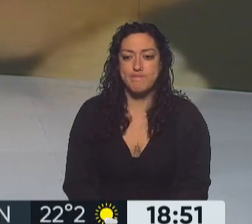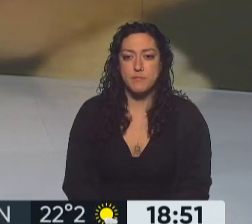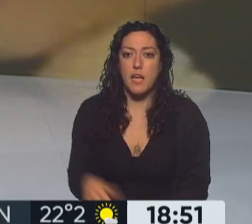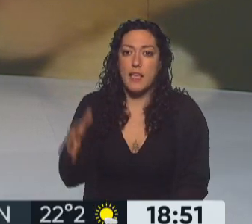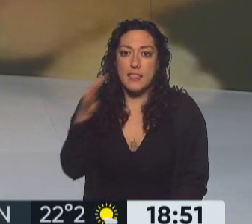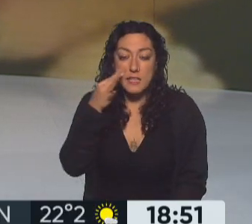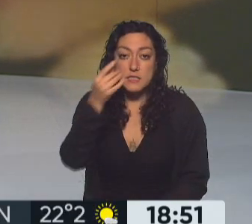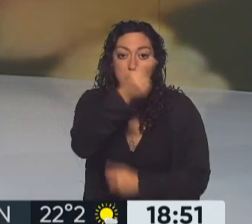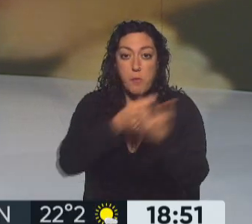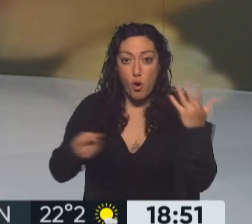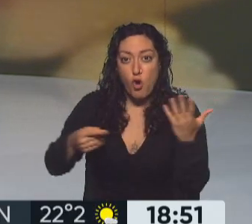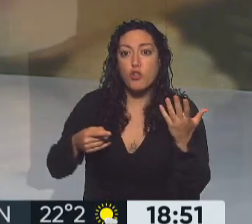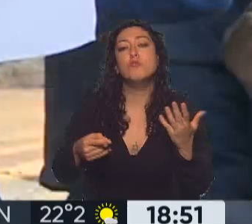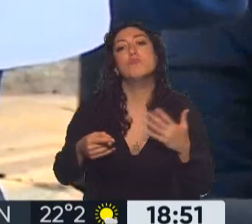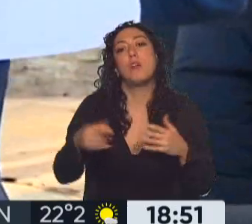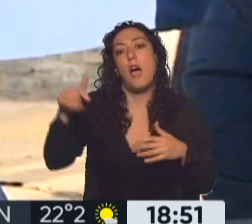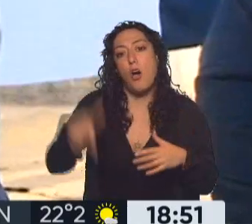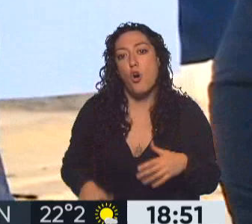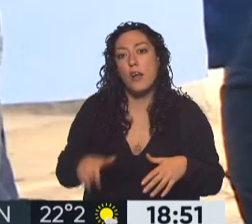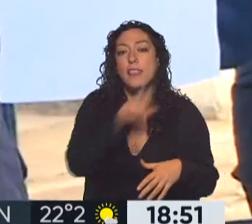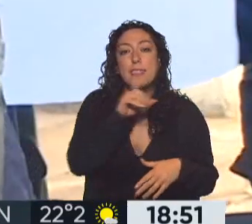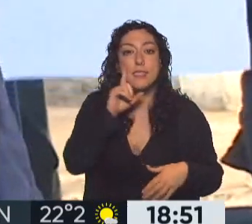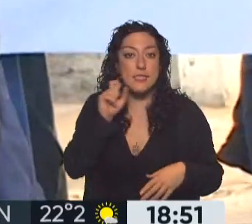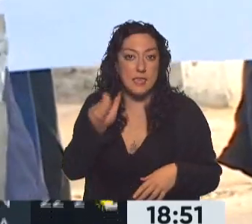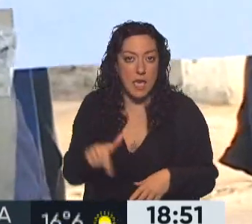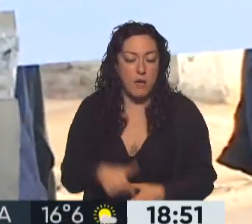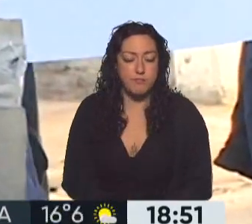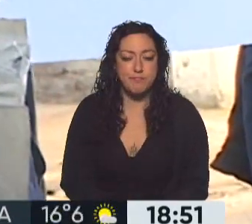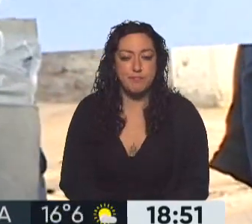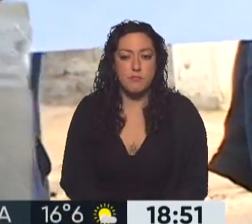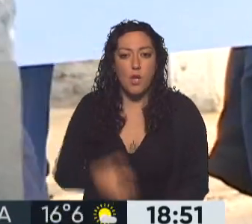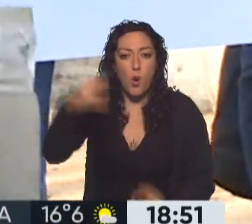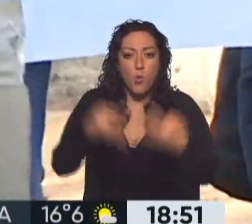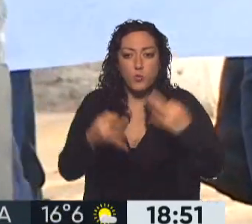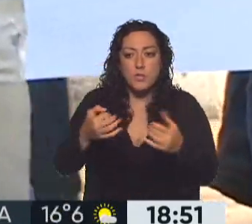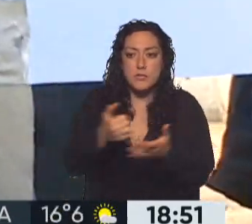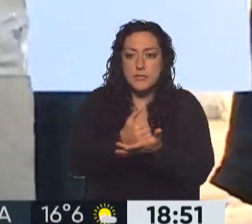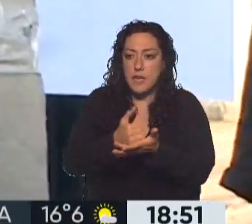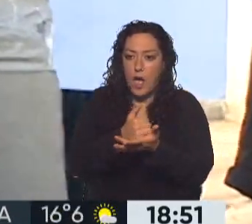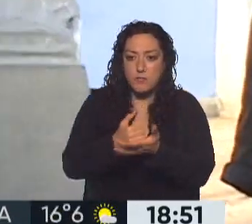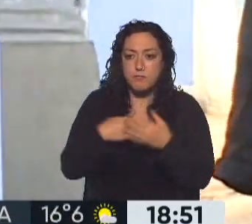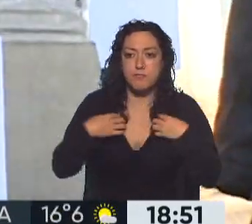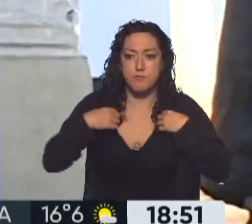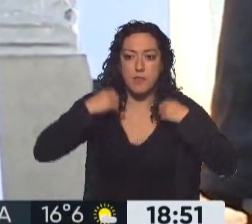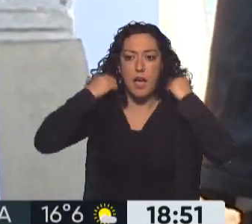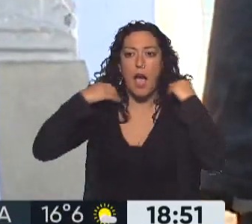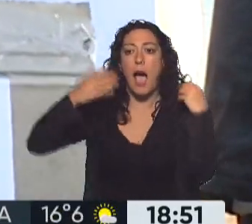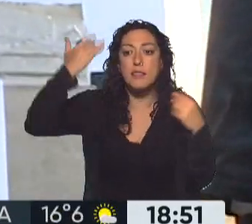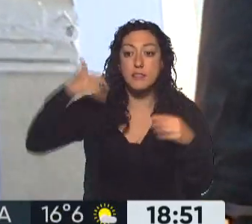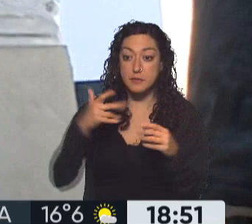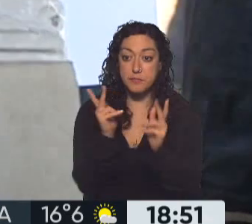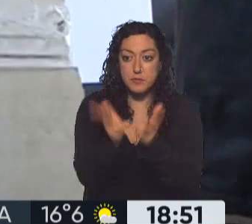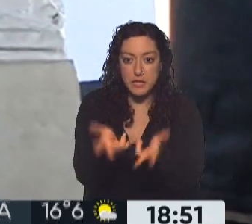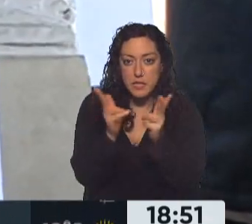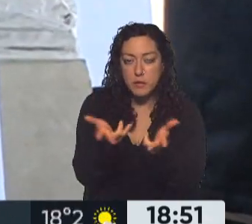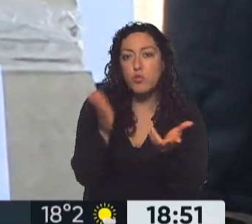en este caso de la tía de la víctima. Estamos esperando que se haga justicia por Dante, ya lo dijimos. Estamos esperando que se haga